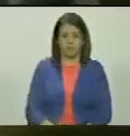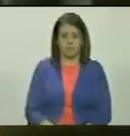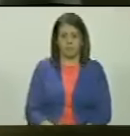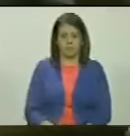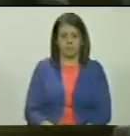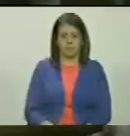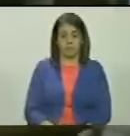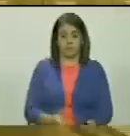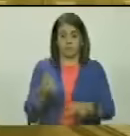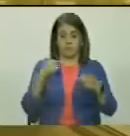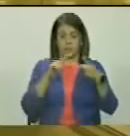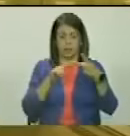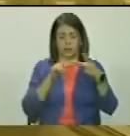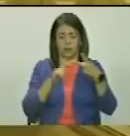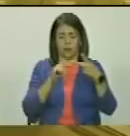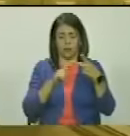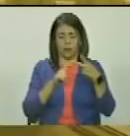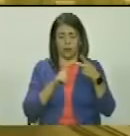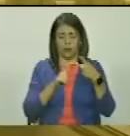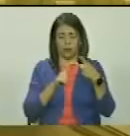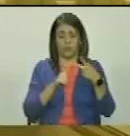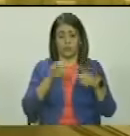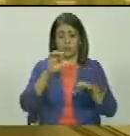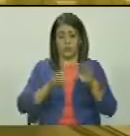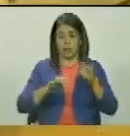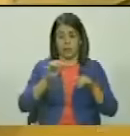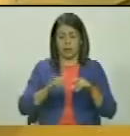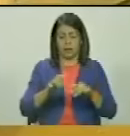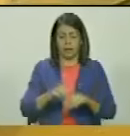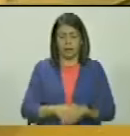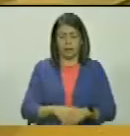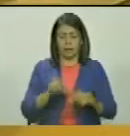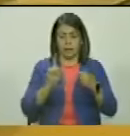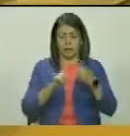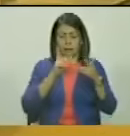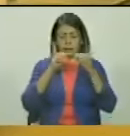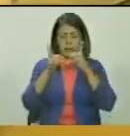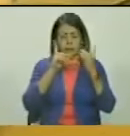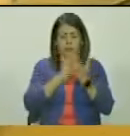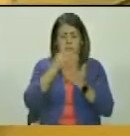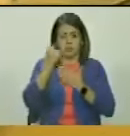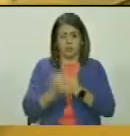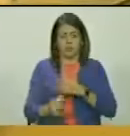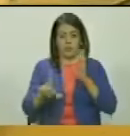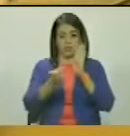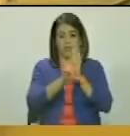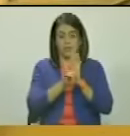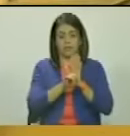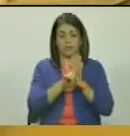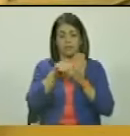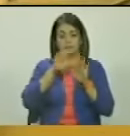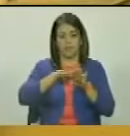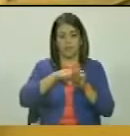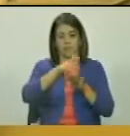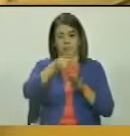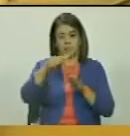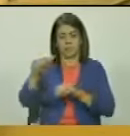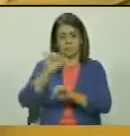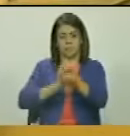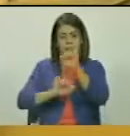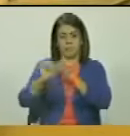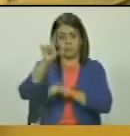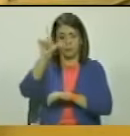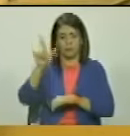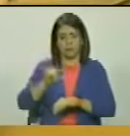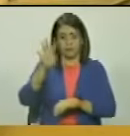segundo punto del orden del día ciudadana secretaria segunda discusión del proyecto de ley orgánica para la defensa de la